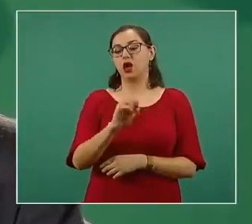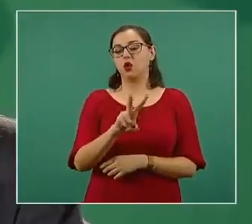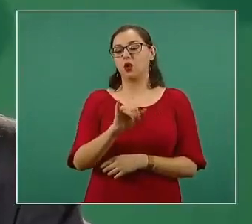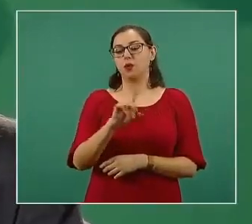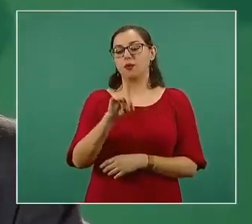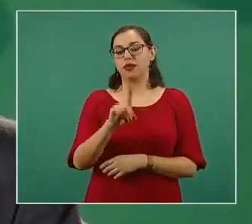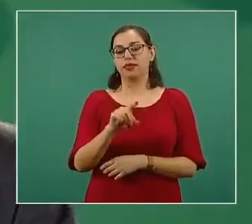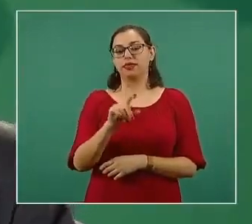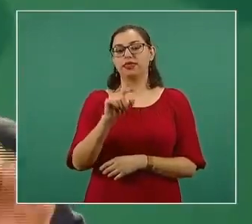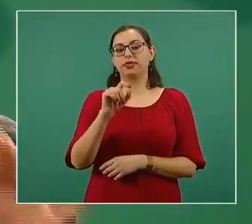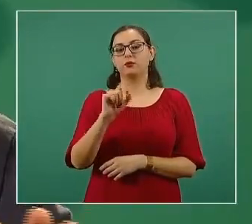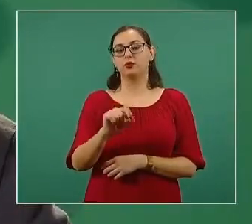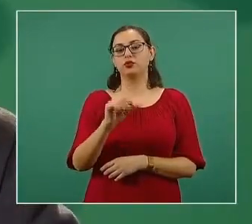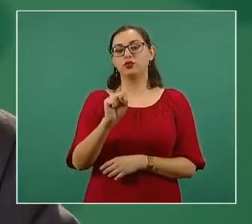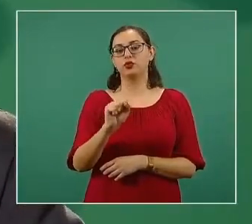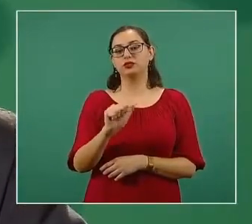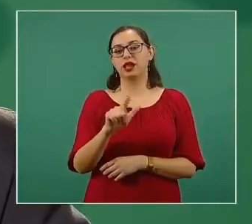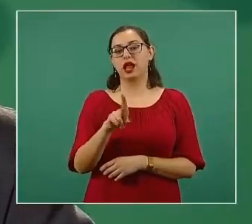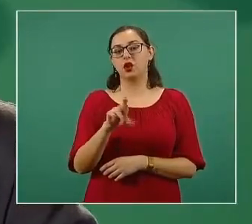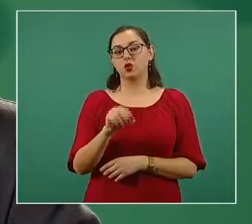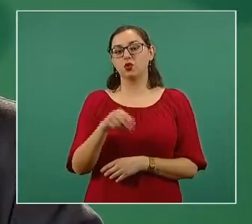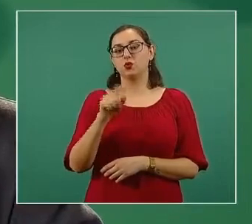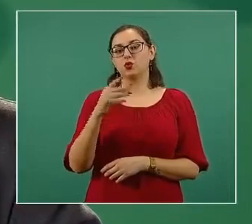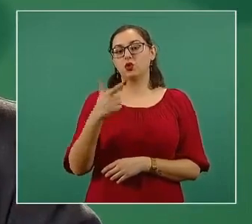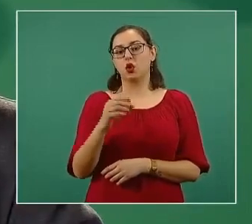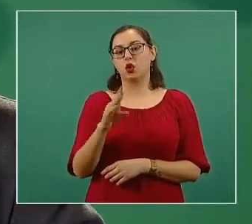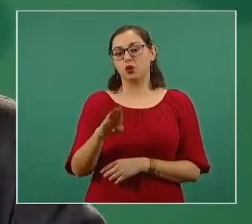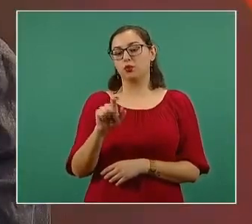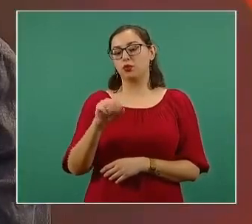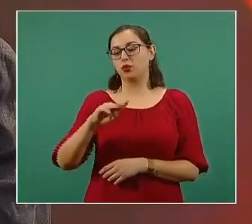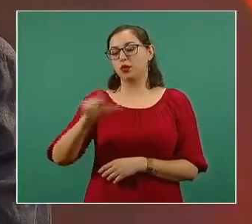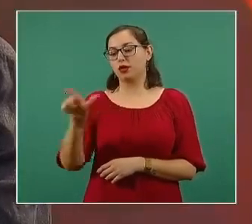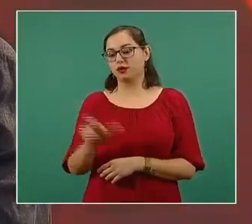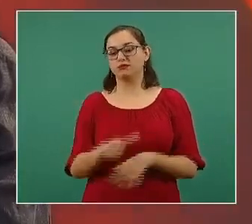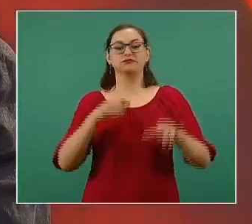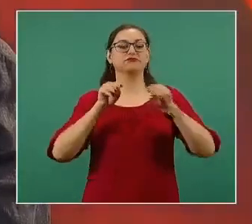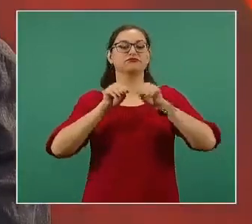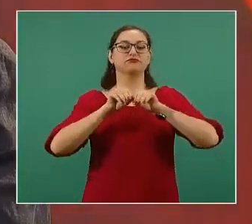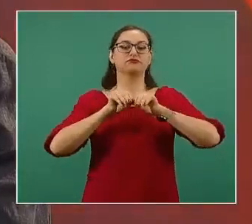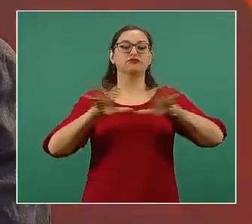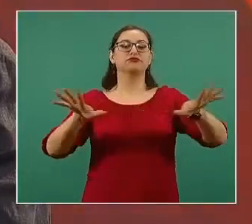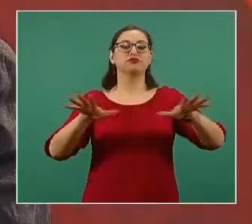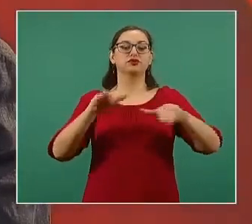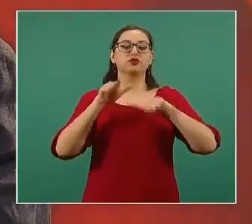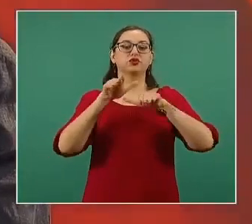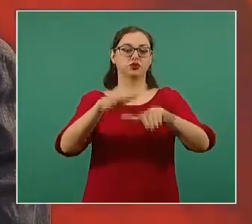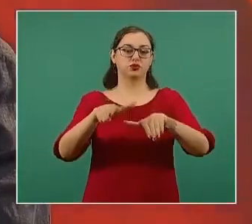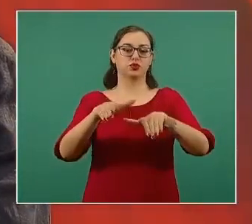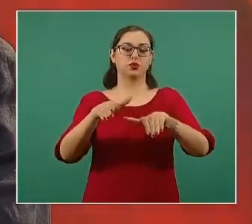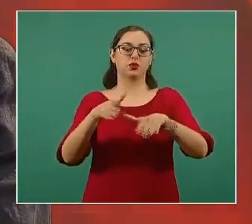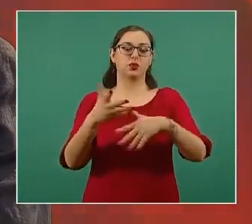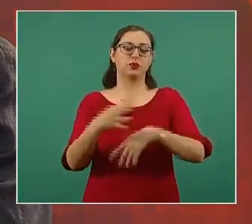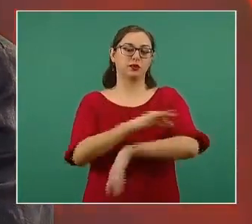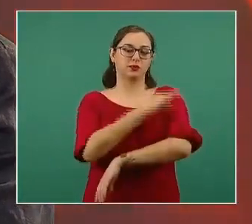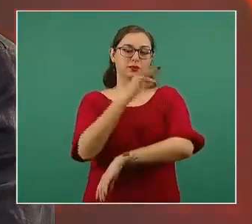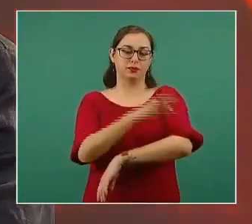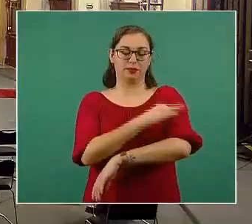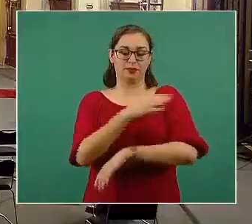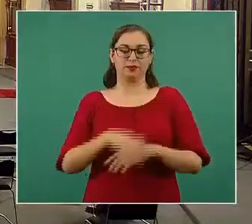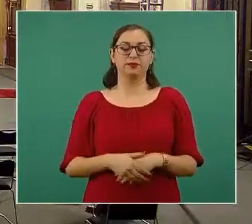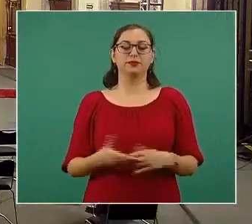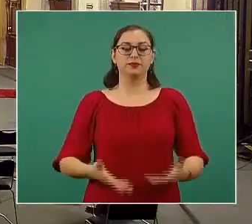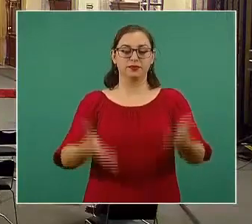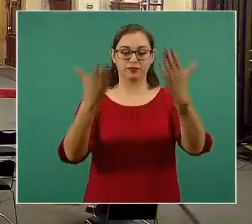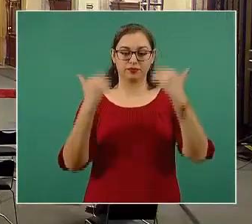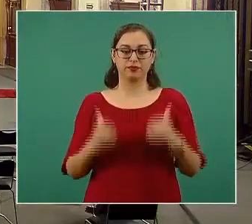vacunacovid.salud.gov.mx para tener una pronta referencia a toda la información relativa a la vacuna COVID. Vamos a